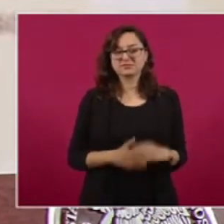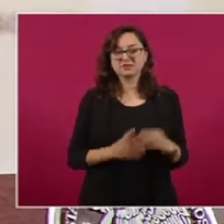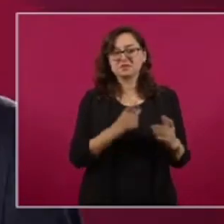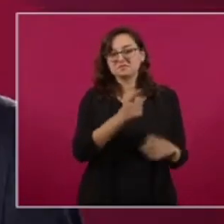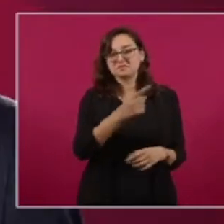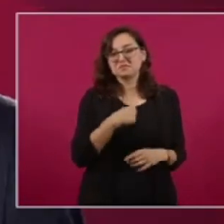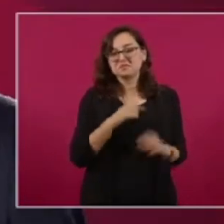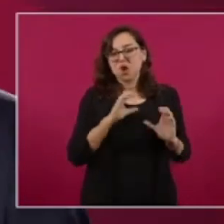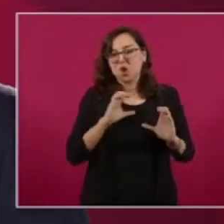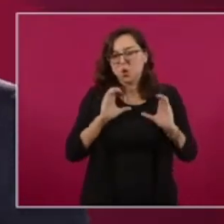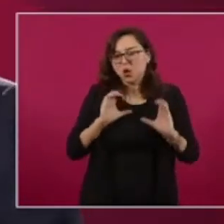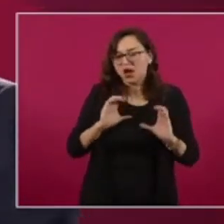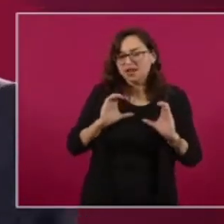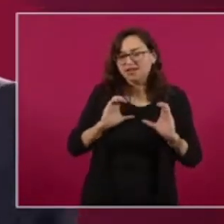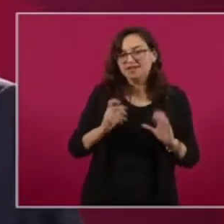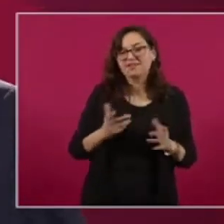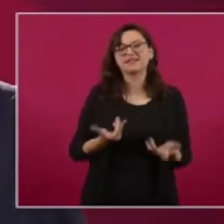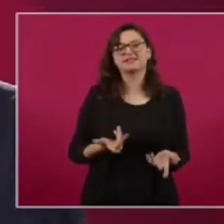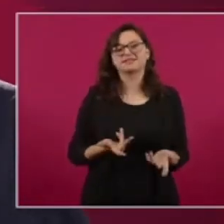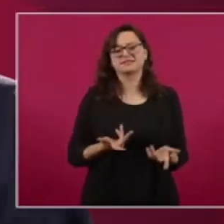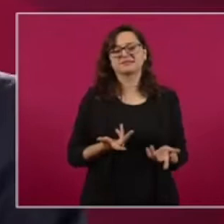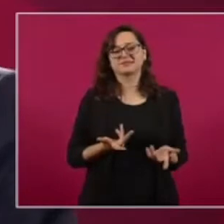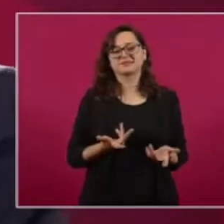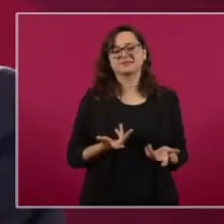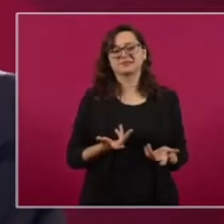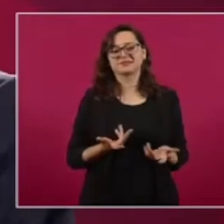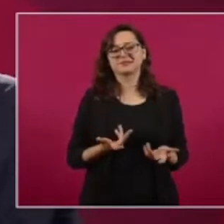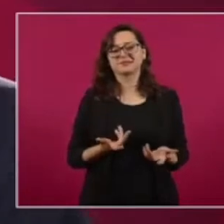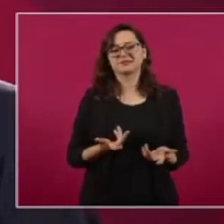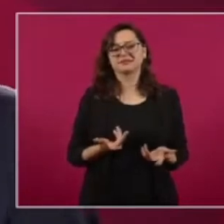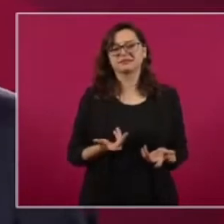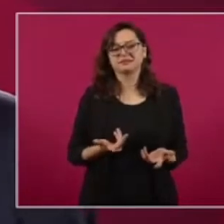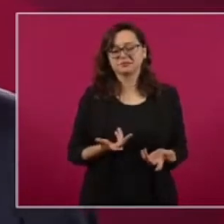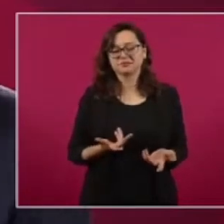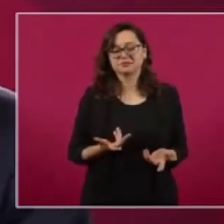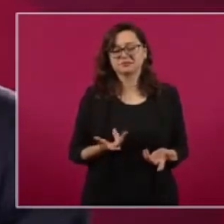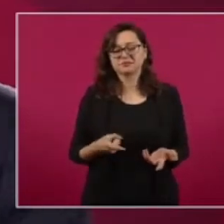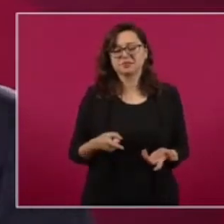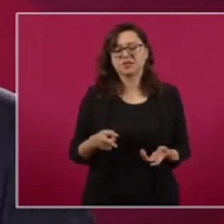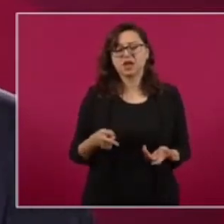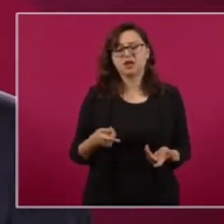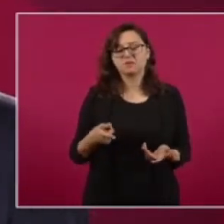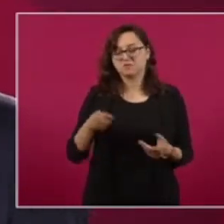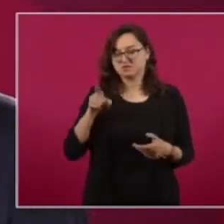cuidan los cocineros, chef,